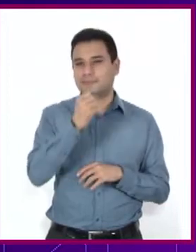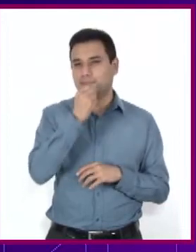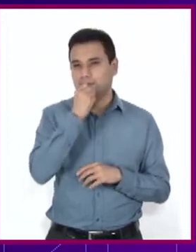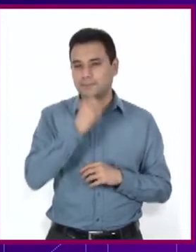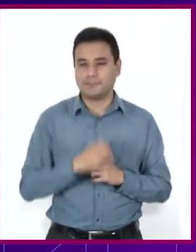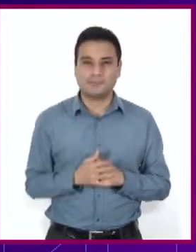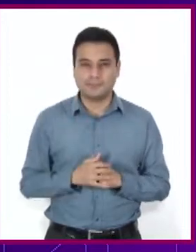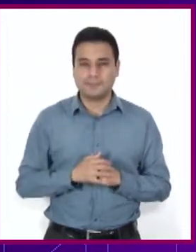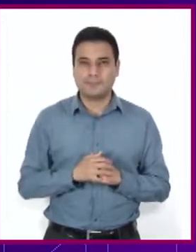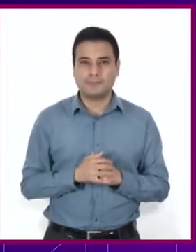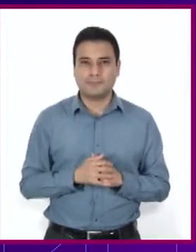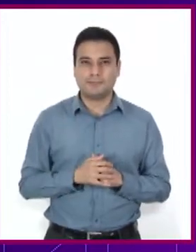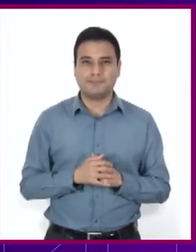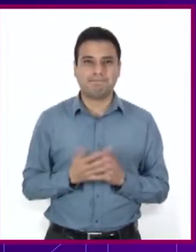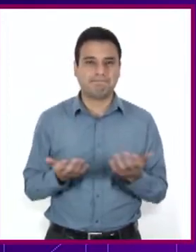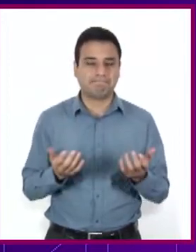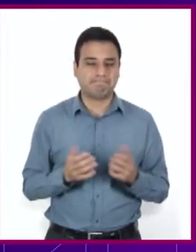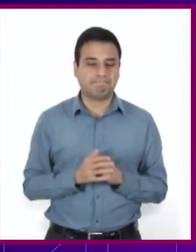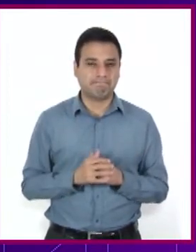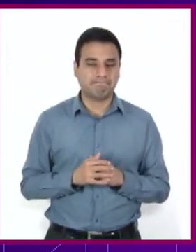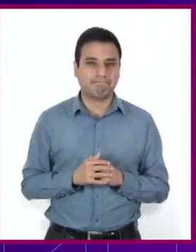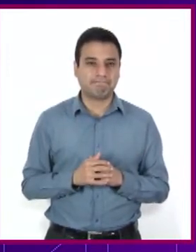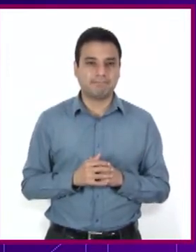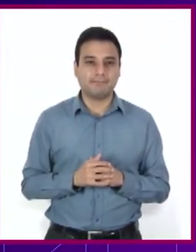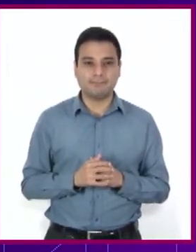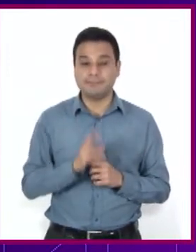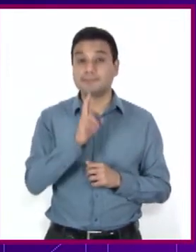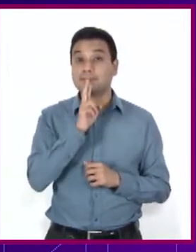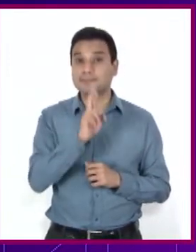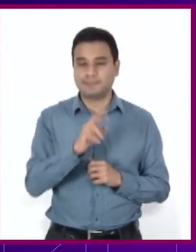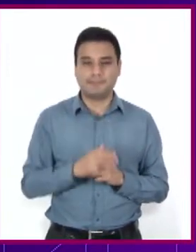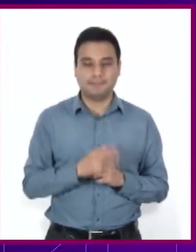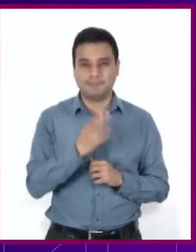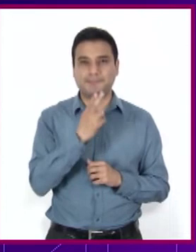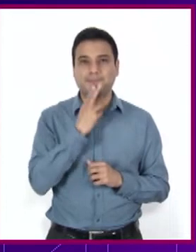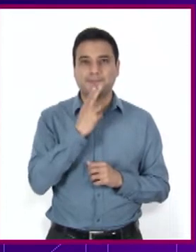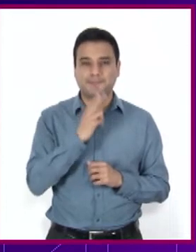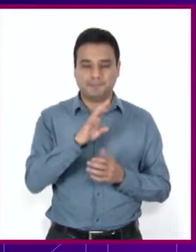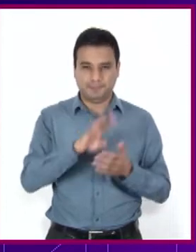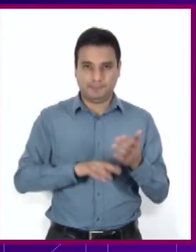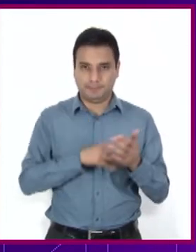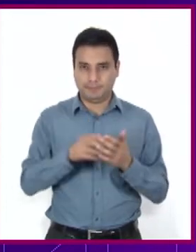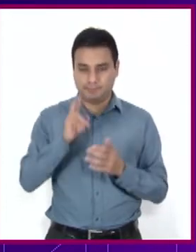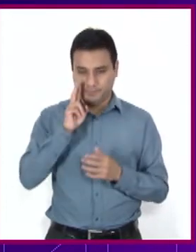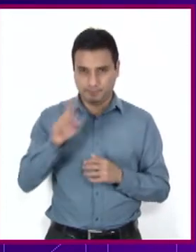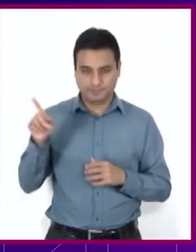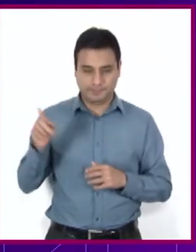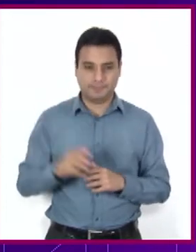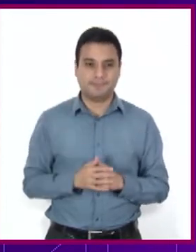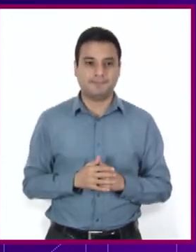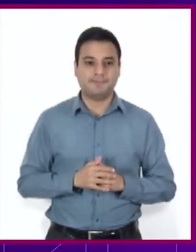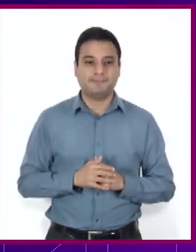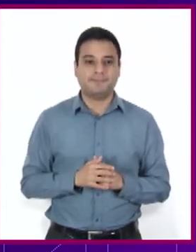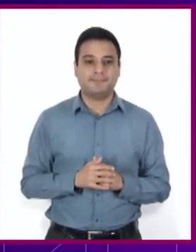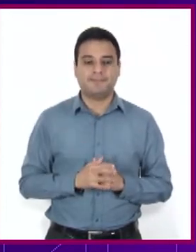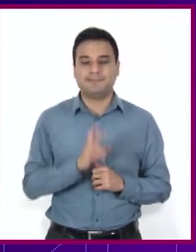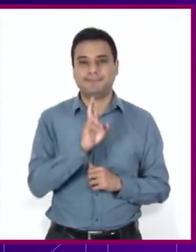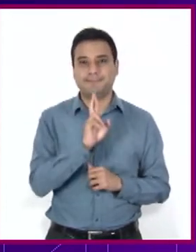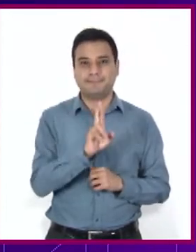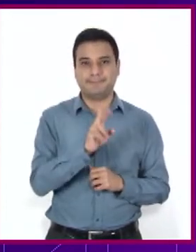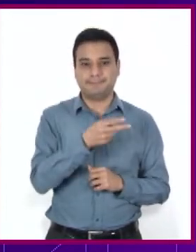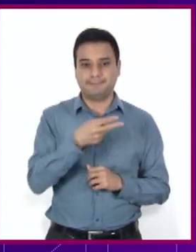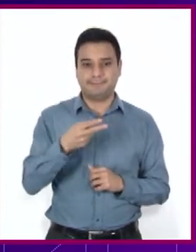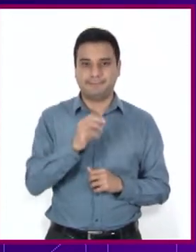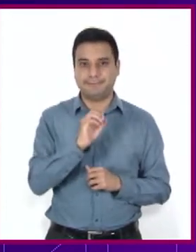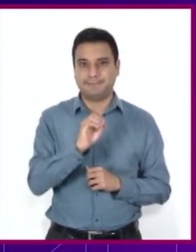segundos en el agua? Para contestarla, utilizaremos la siguiente expresión o fórmula. R es